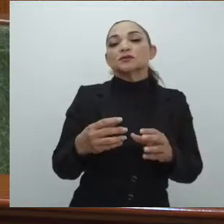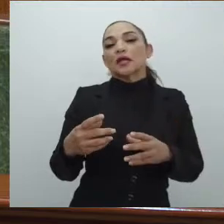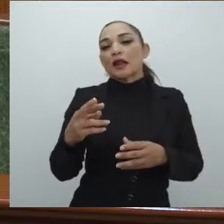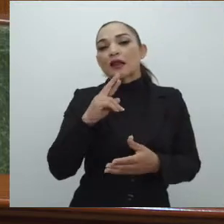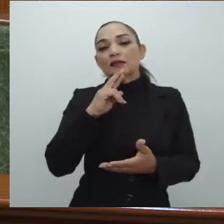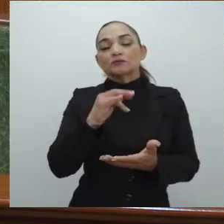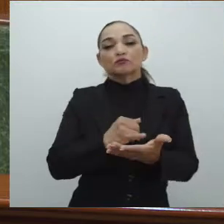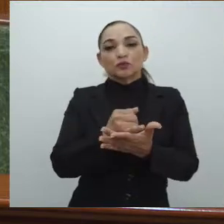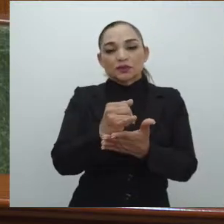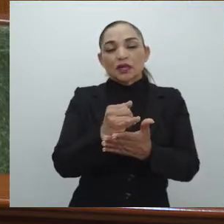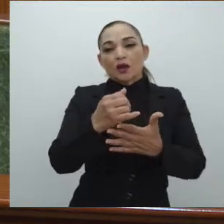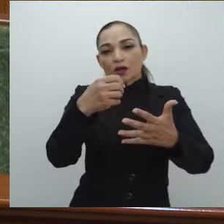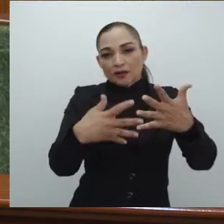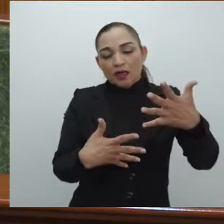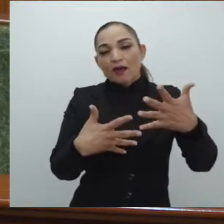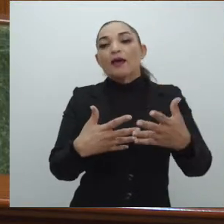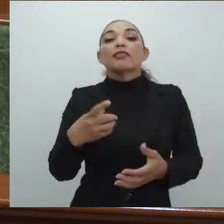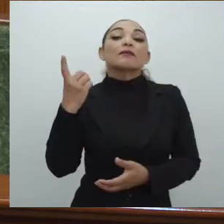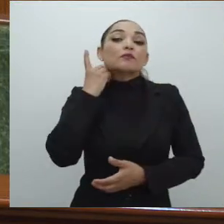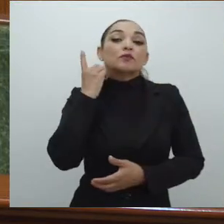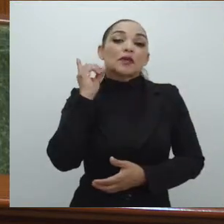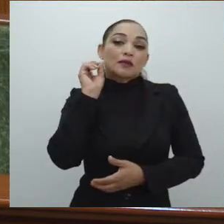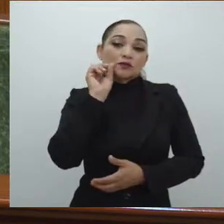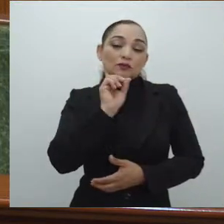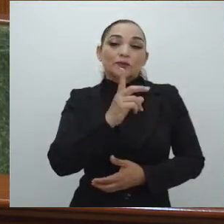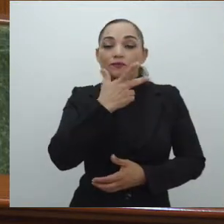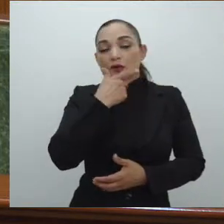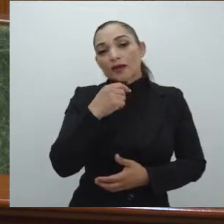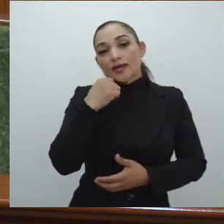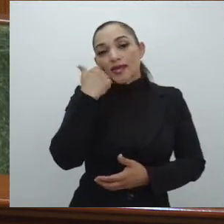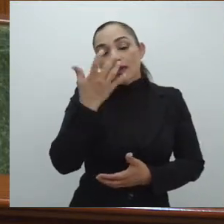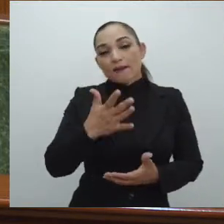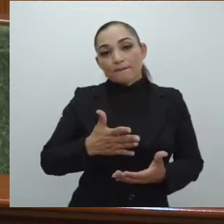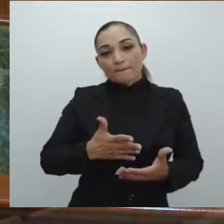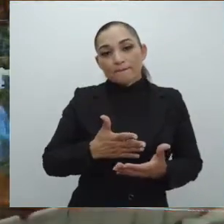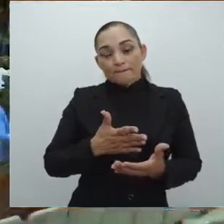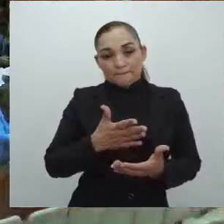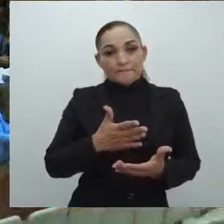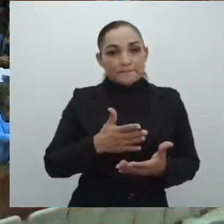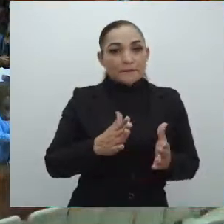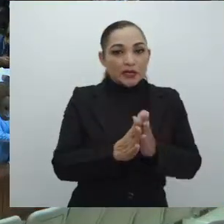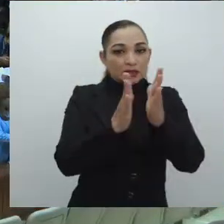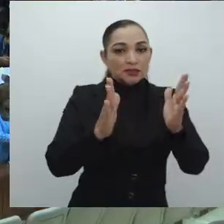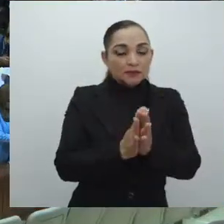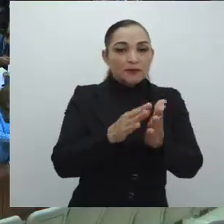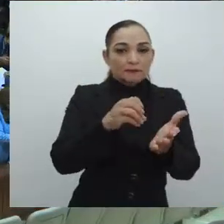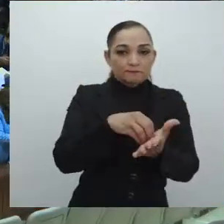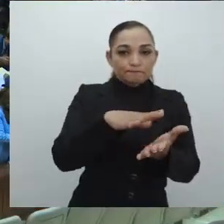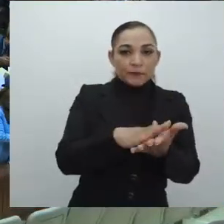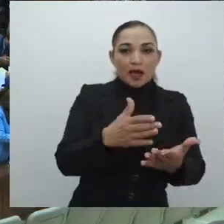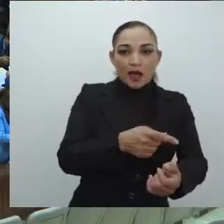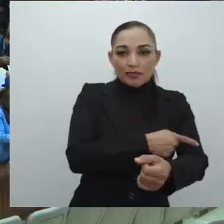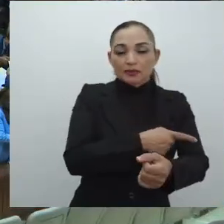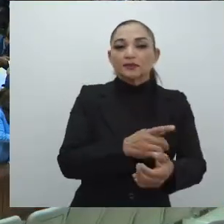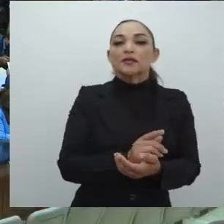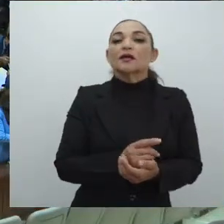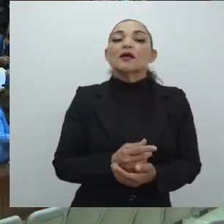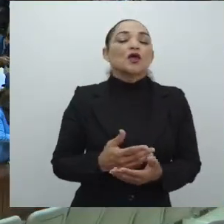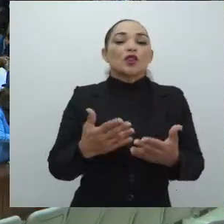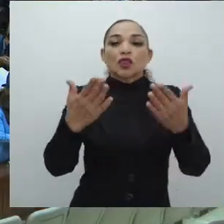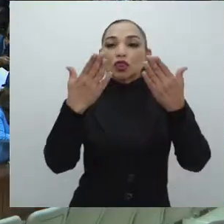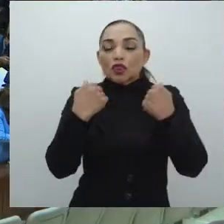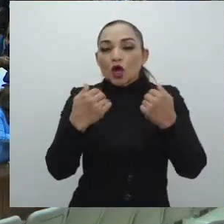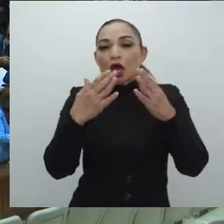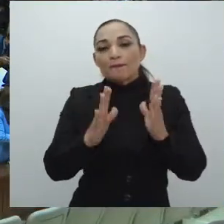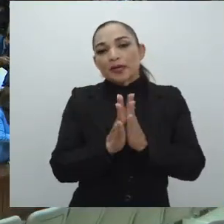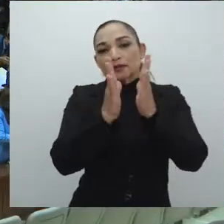deberán anotarse previamente separando los artículos en los que quiera participar. No habiendo discusión en lo particular, se da por